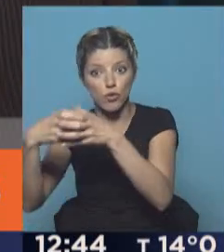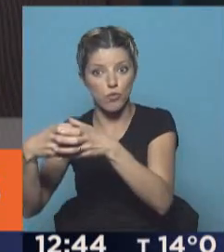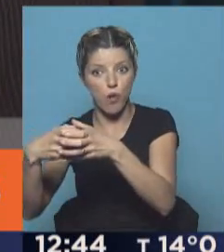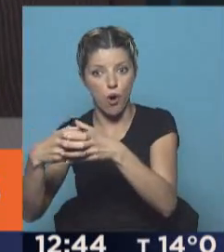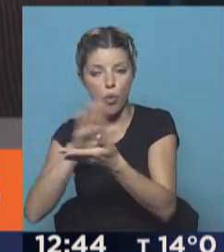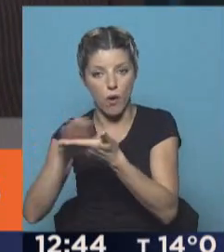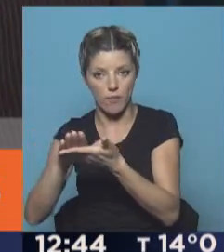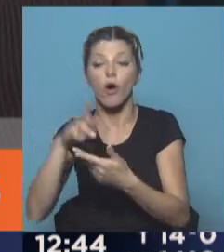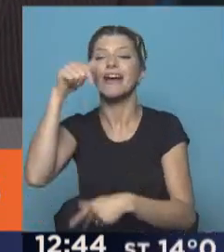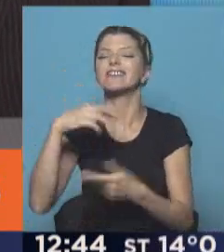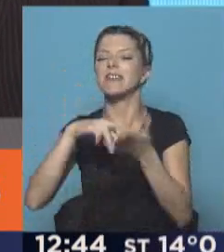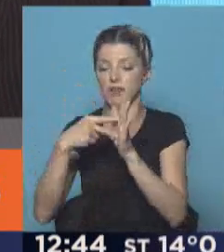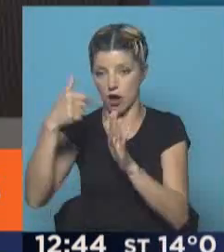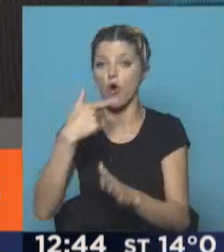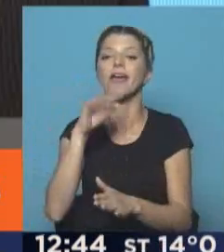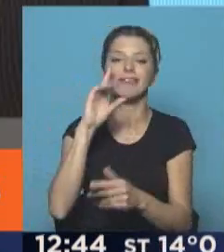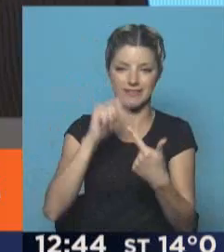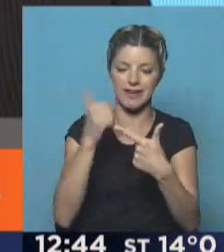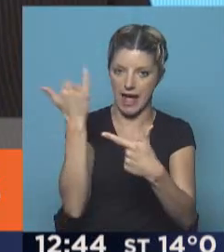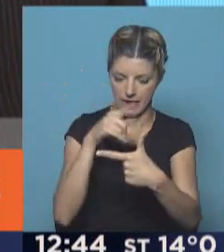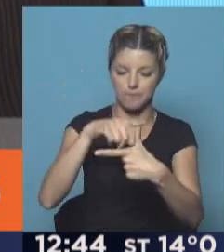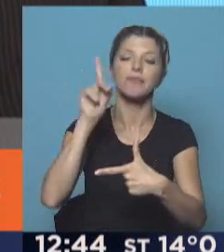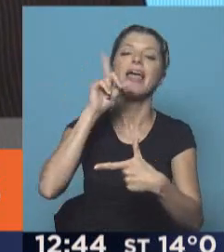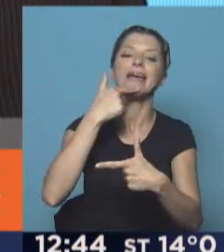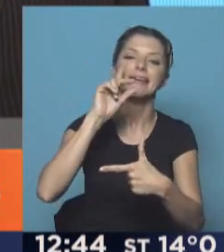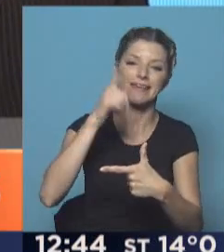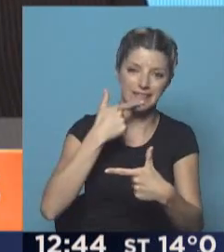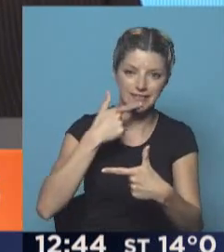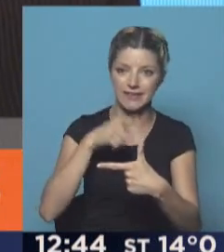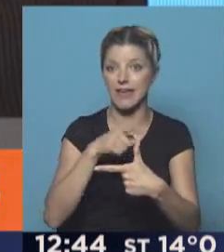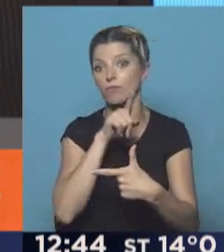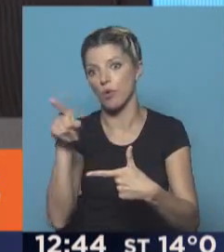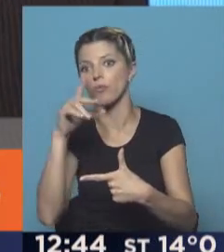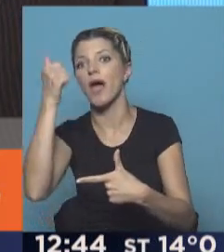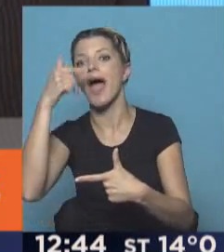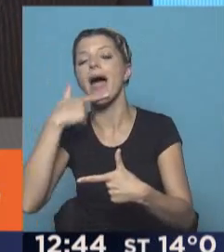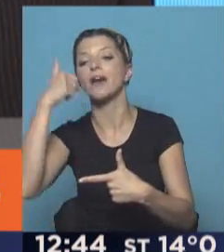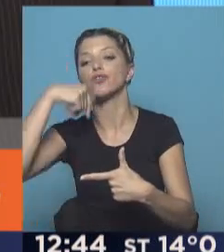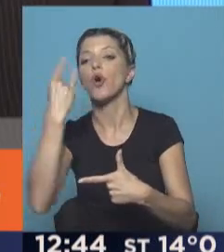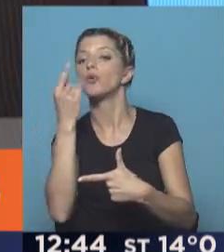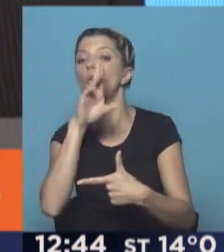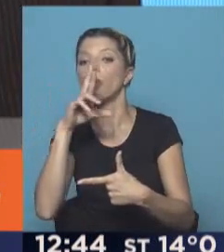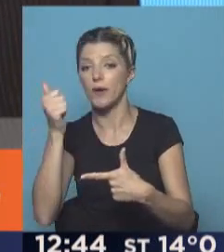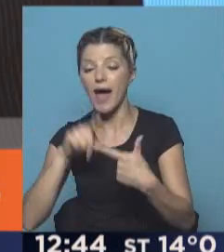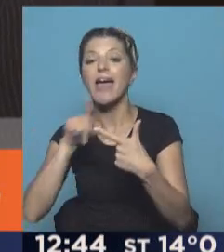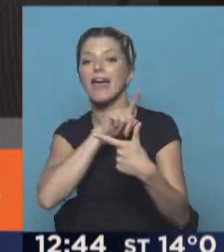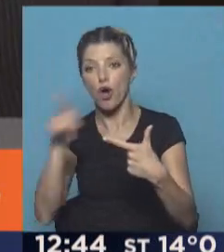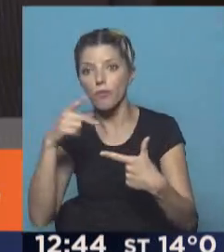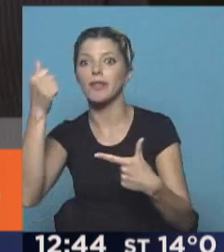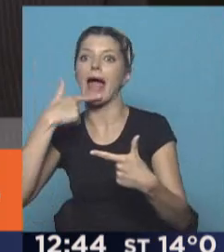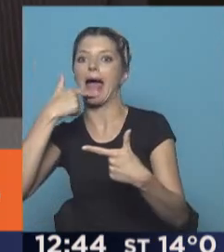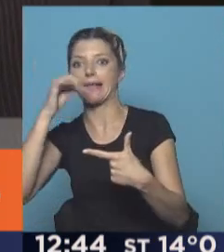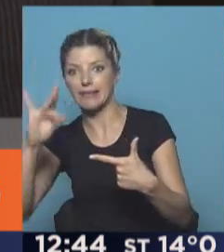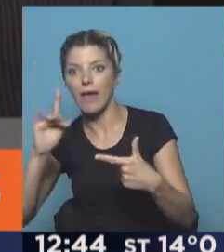Que en Siria hoy están combatiendo el ISIS por un lado, enemigo de Al-Nusra, que a su vez es enemigo del régimen de Bashar al-Assad, que a su